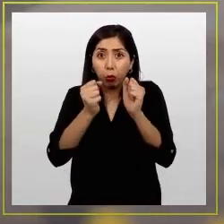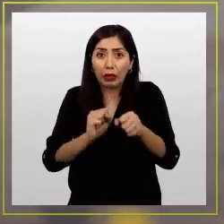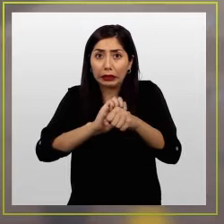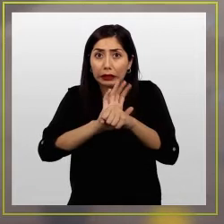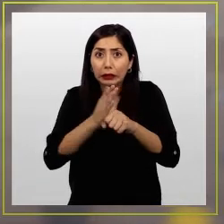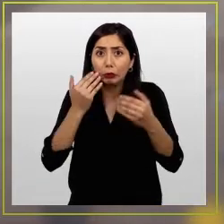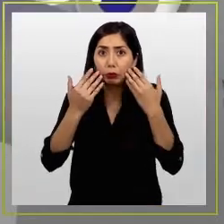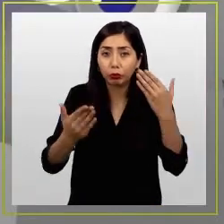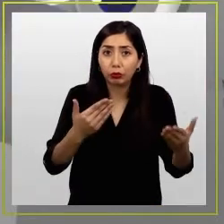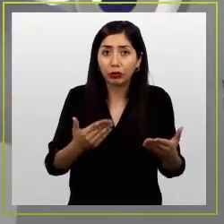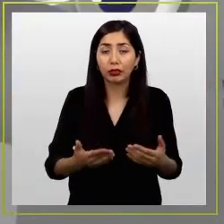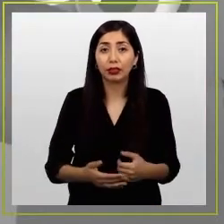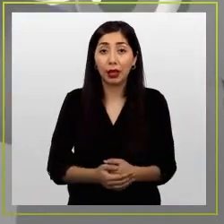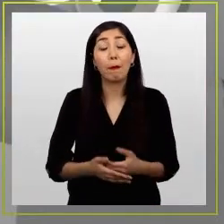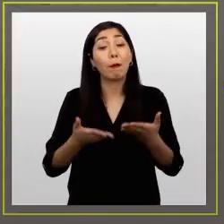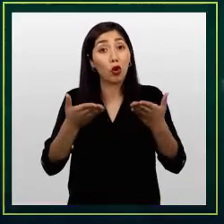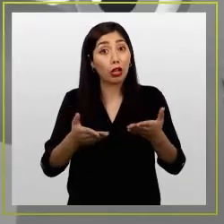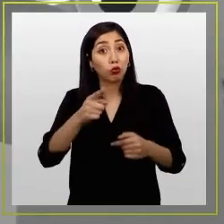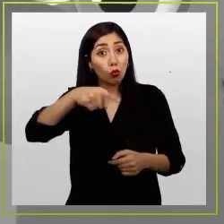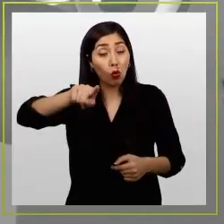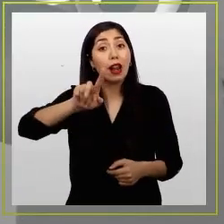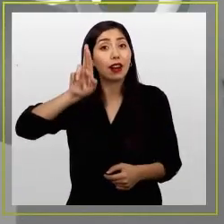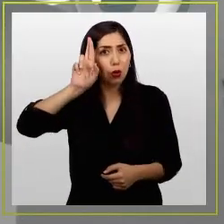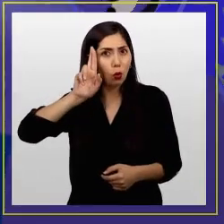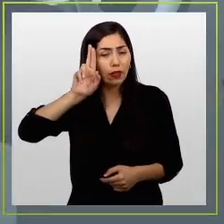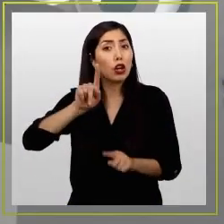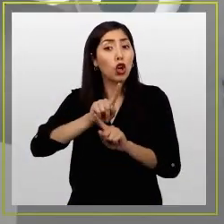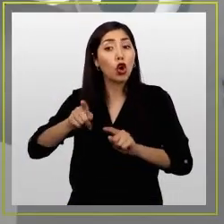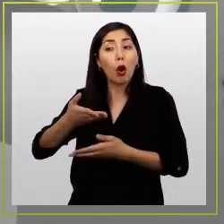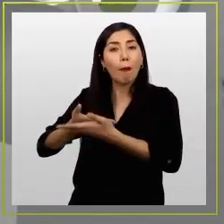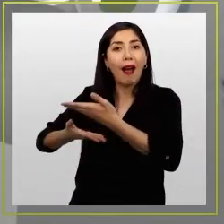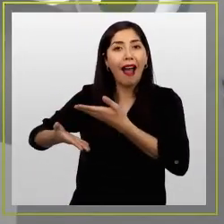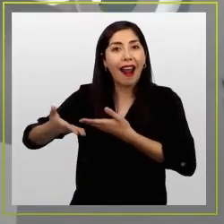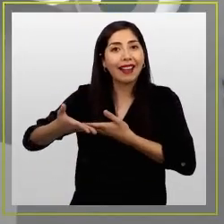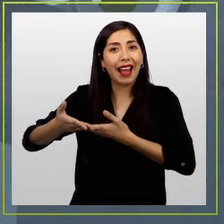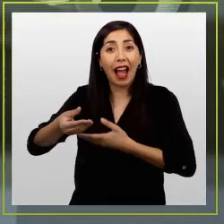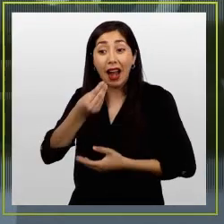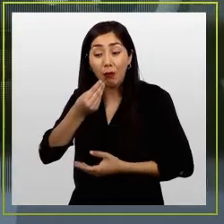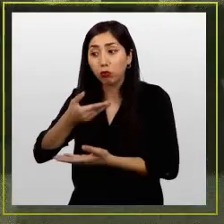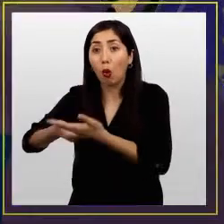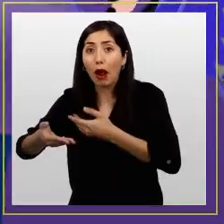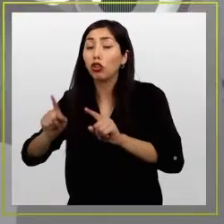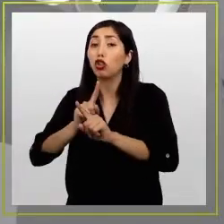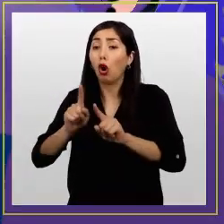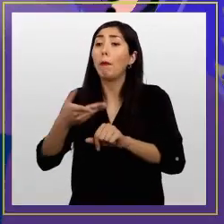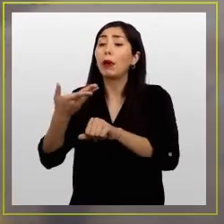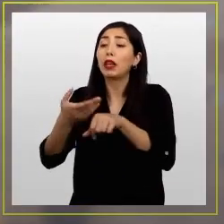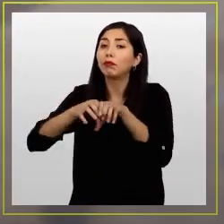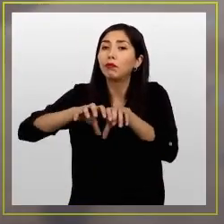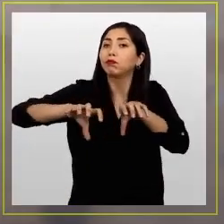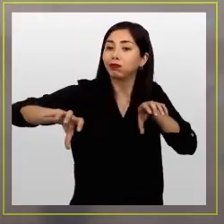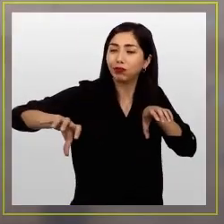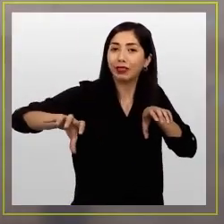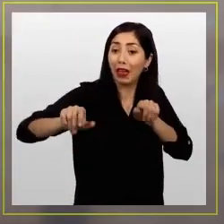contagio. Por eso recuerden, no compartan alimentos. Mejor pídanlo dividido y mantengan